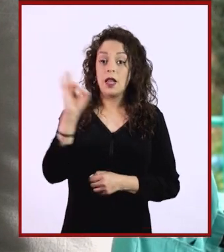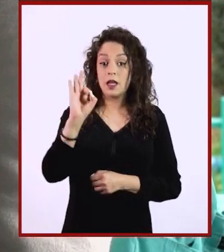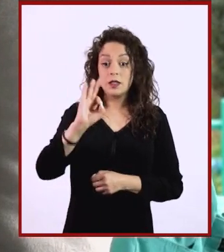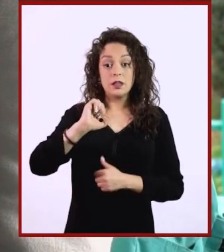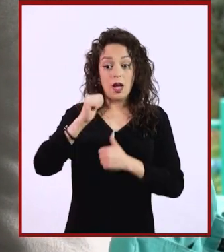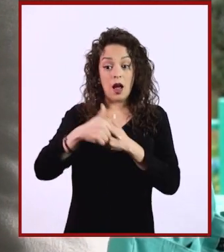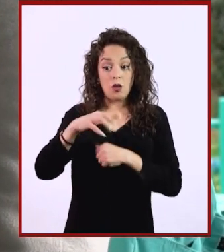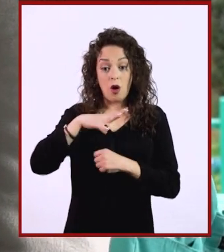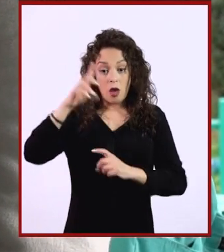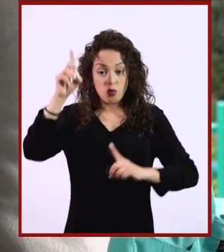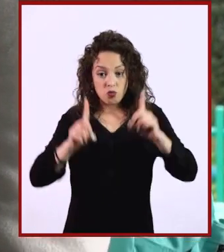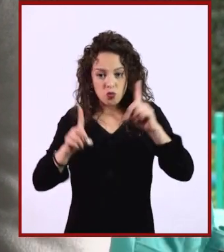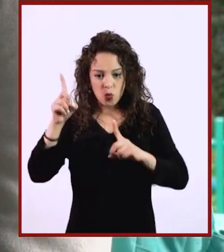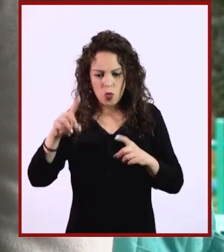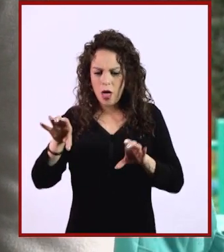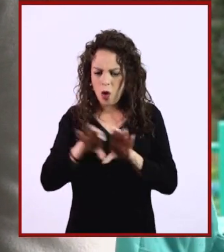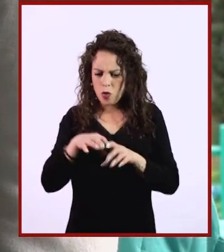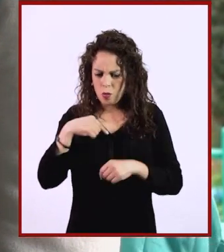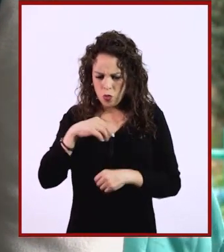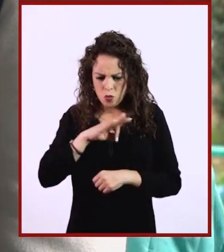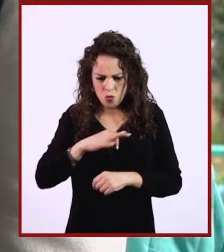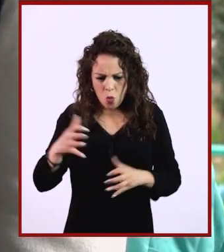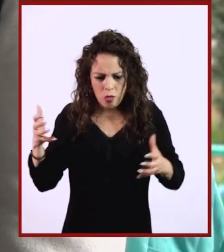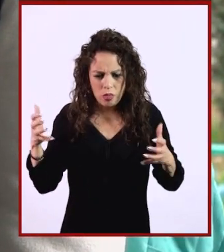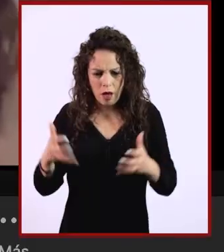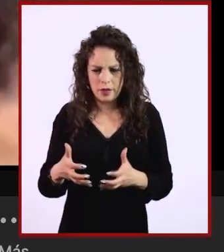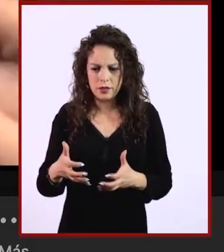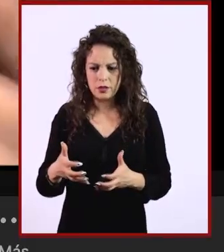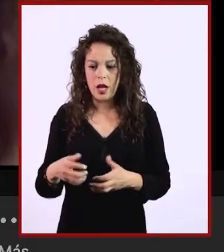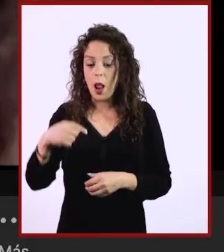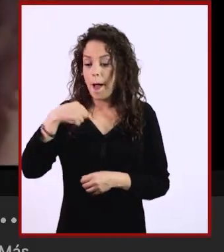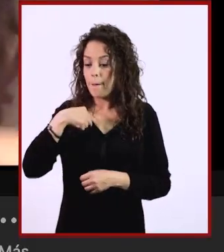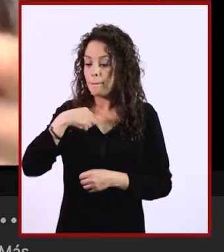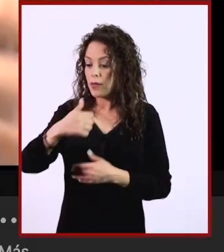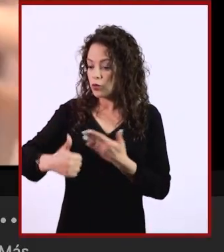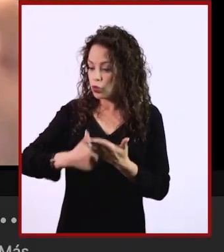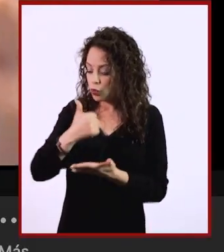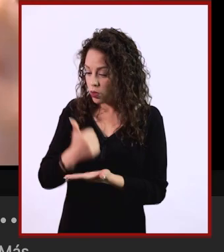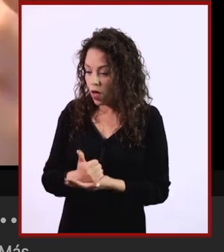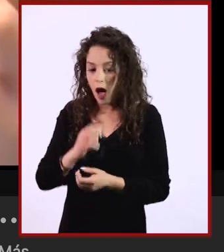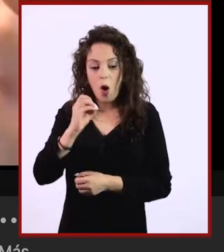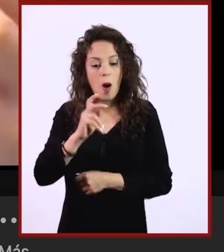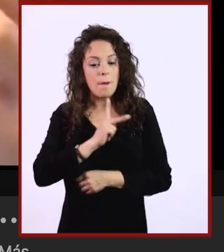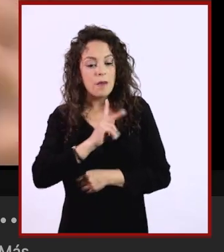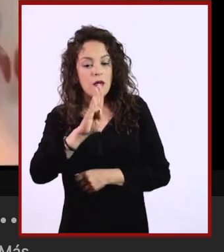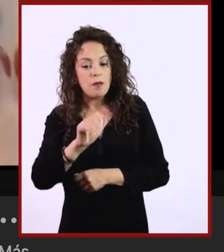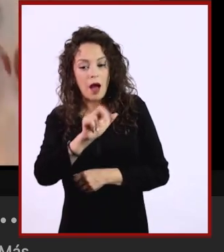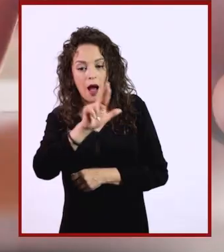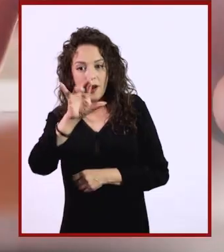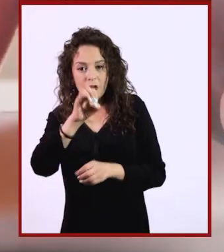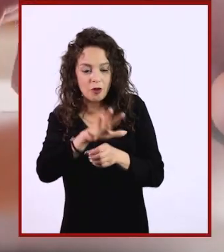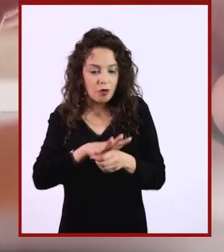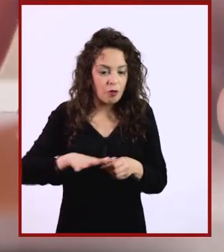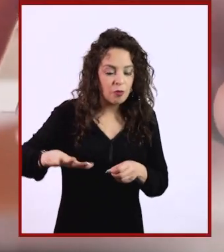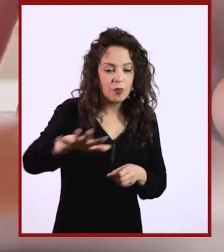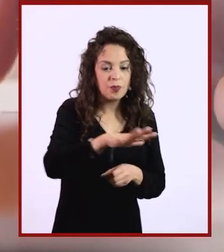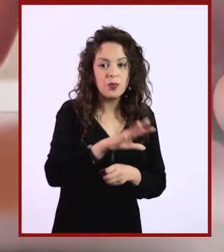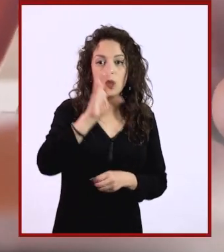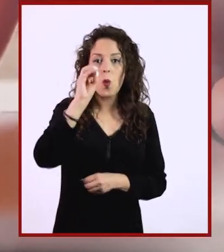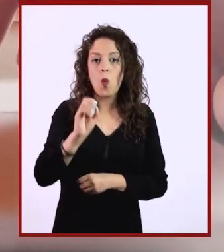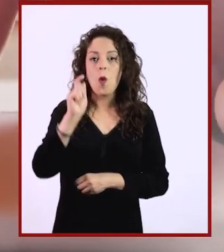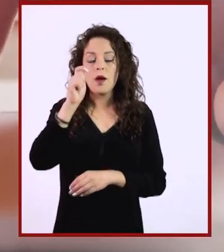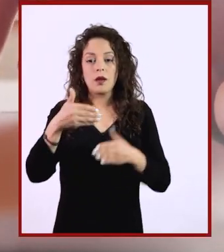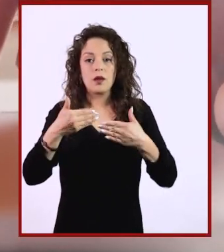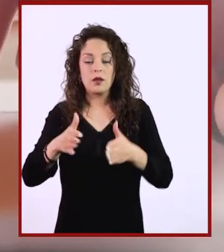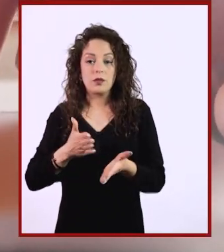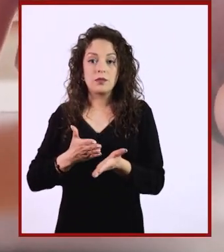de qué puedo hacer yo, ¿no? Estando como en mi ciudad, en mi barrio, ¿no? La principal acción